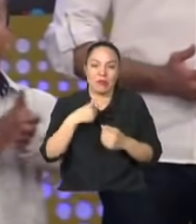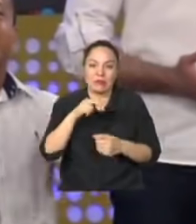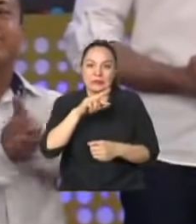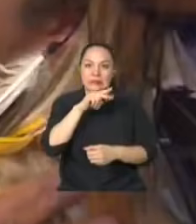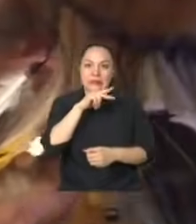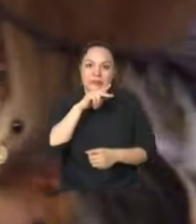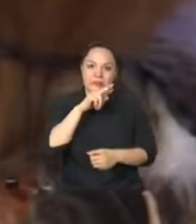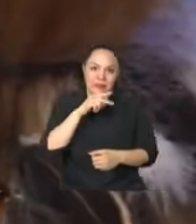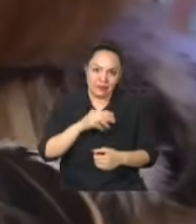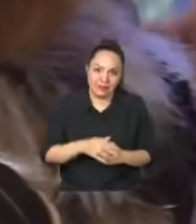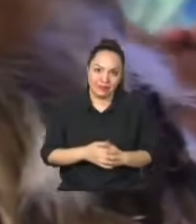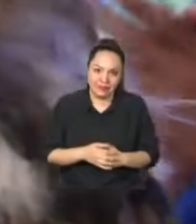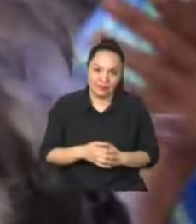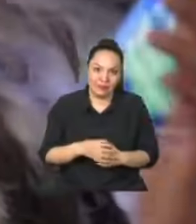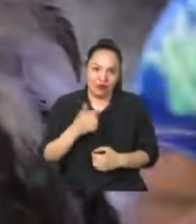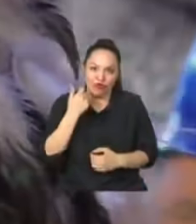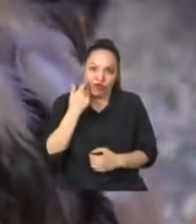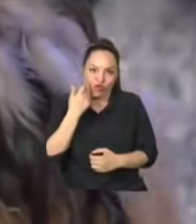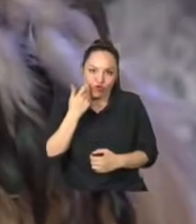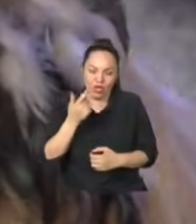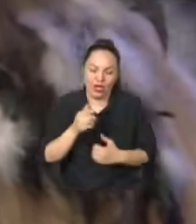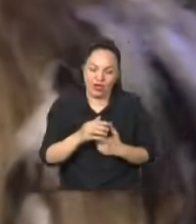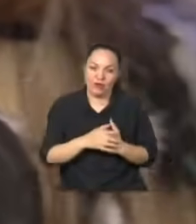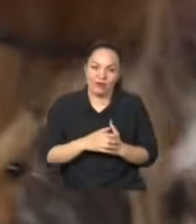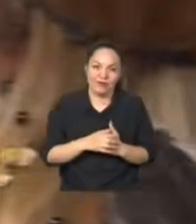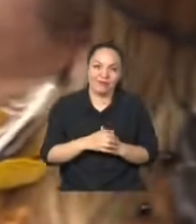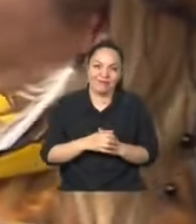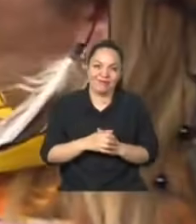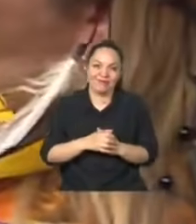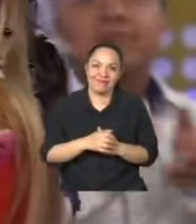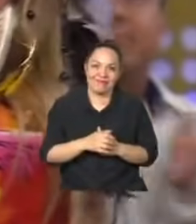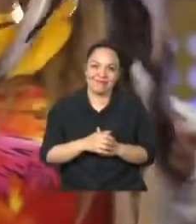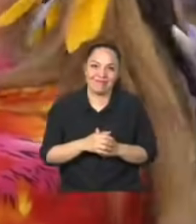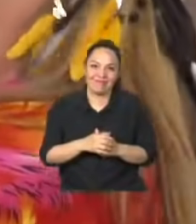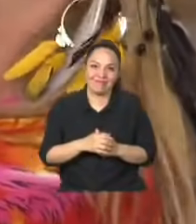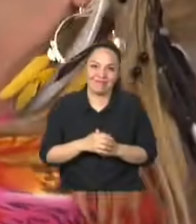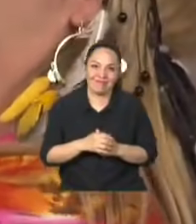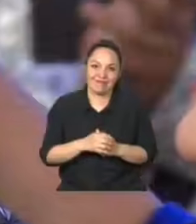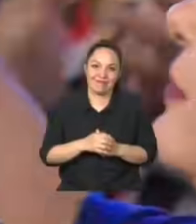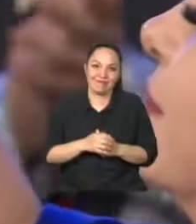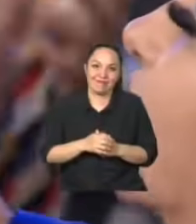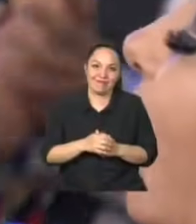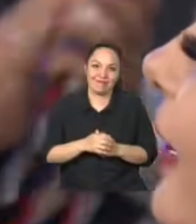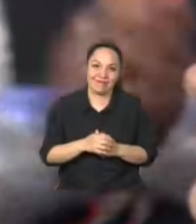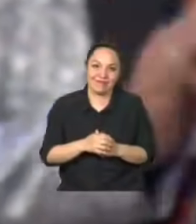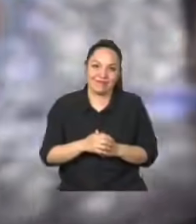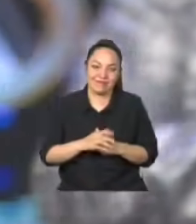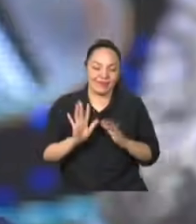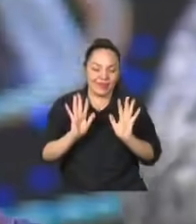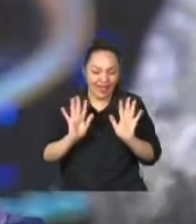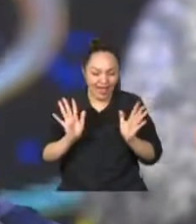digas esas cosas, ya. Sabes que te quiero mucho, por favor, ya.